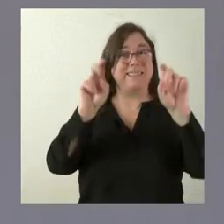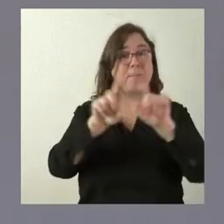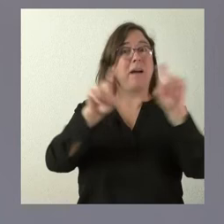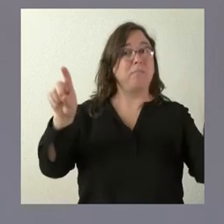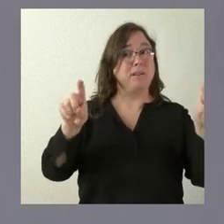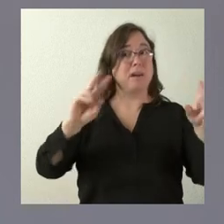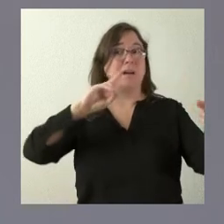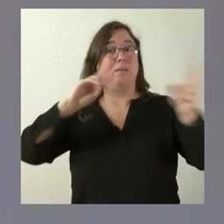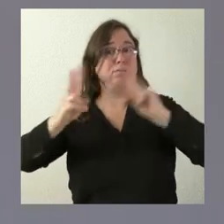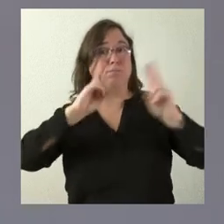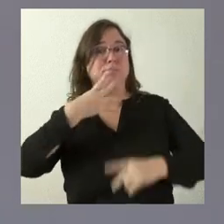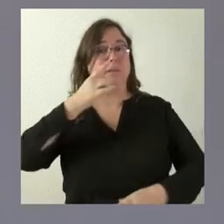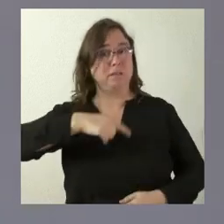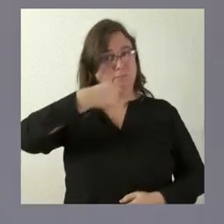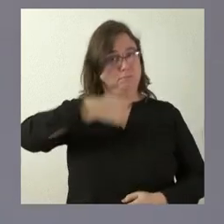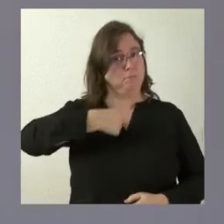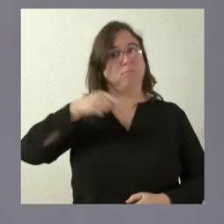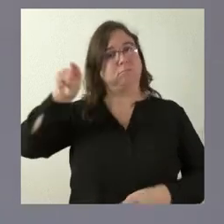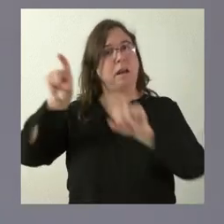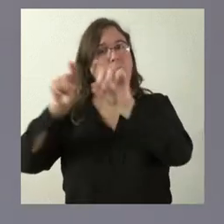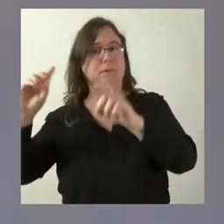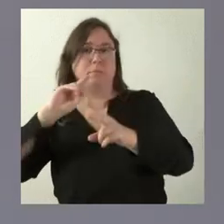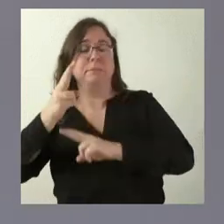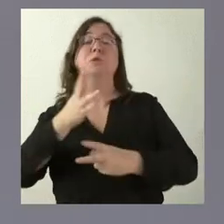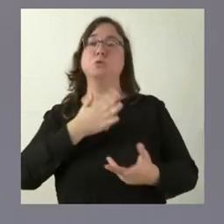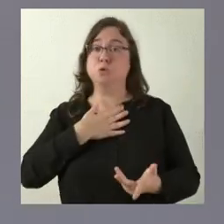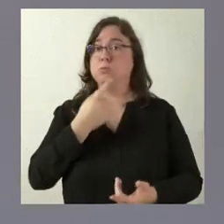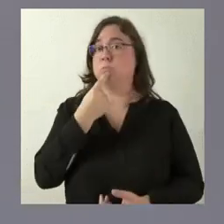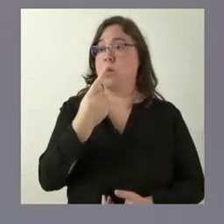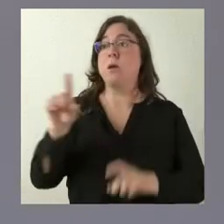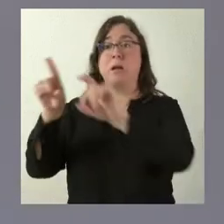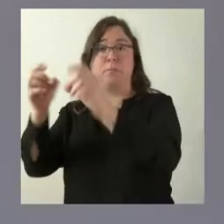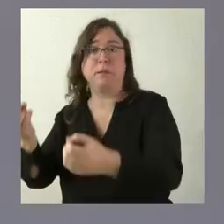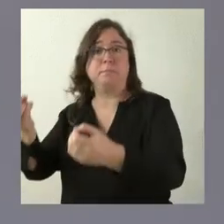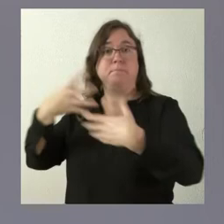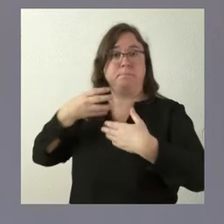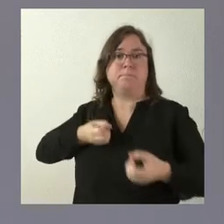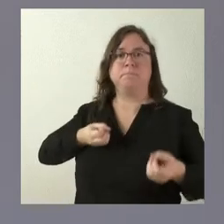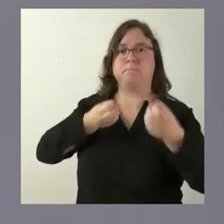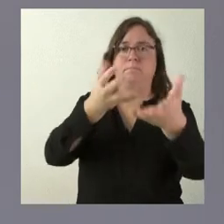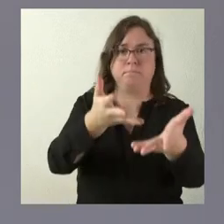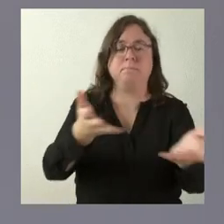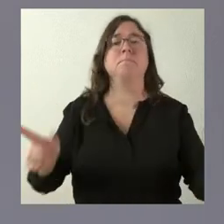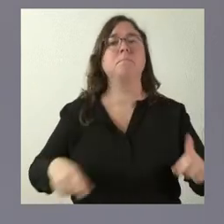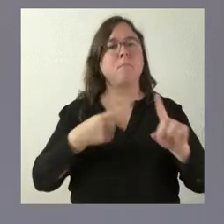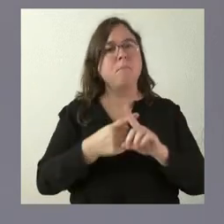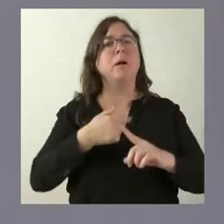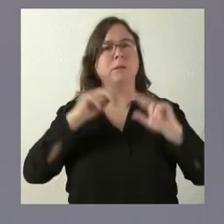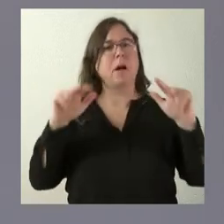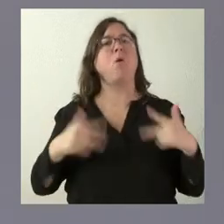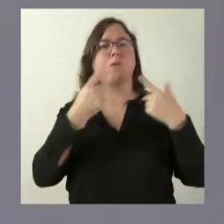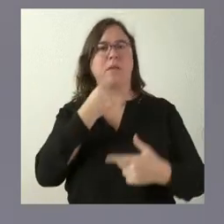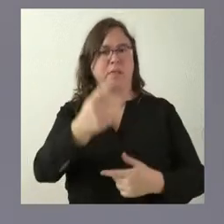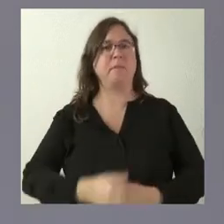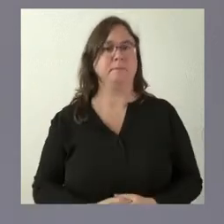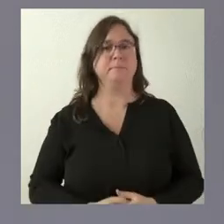que informar con el detalle concreto son siempre las empresas, pero yo sí que les transmito aquello que a nosotros nos han señalado y que también nos han autorizado a que les digamos a